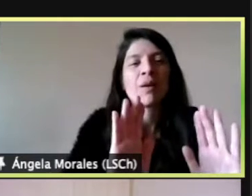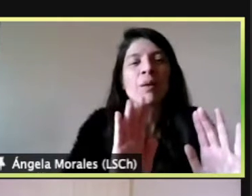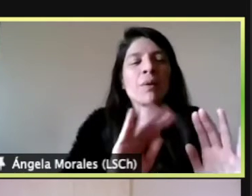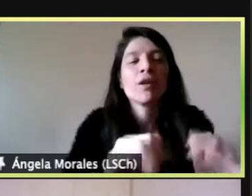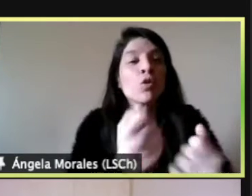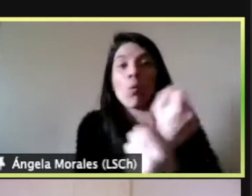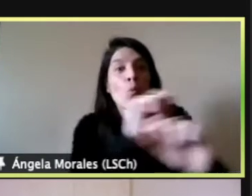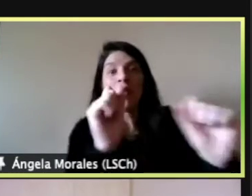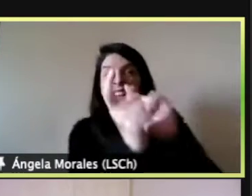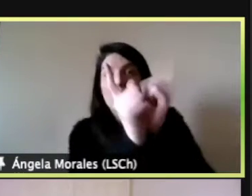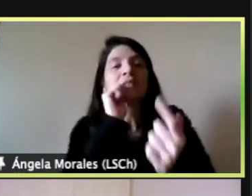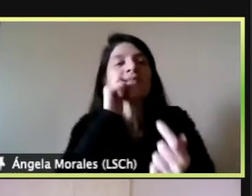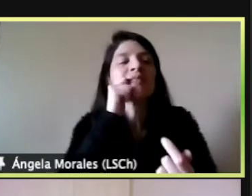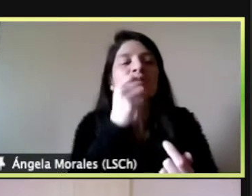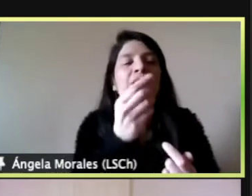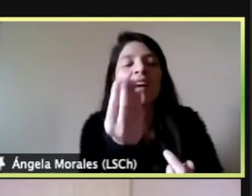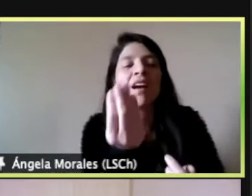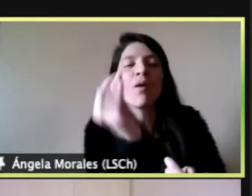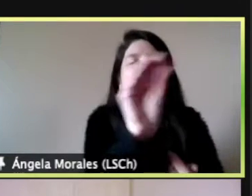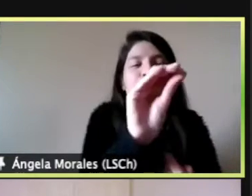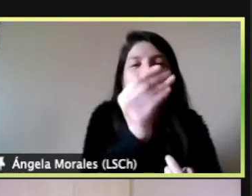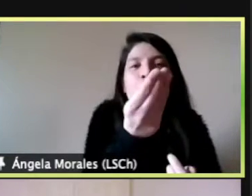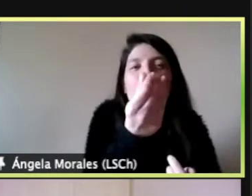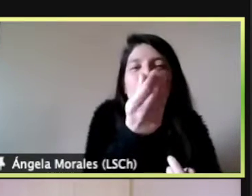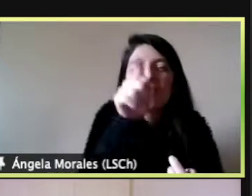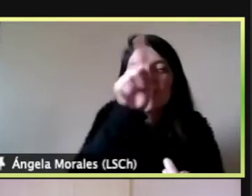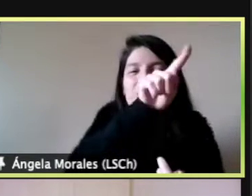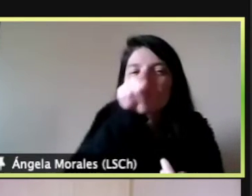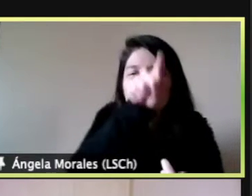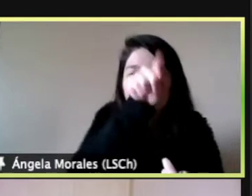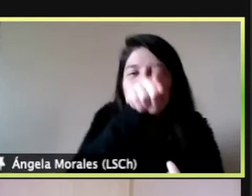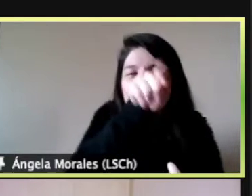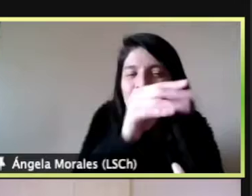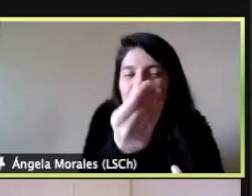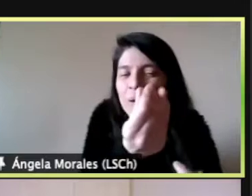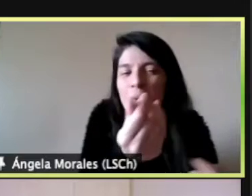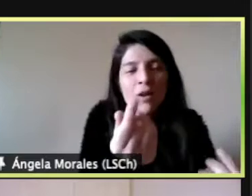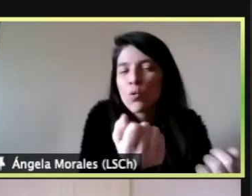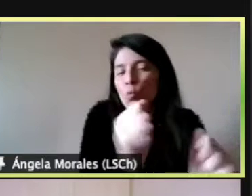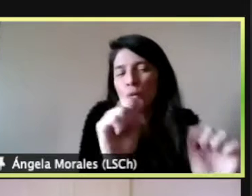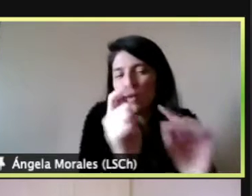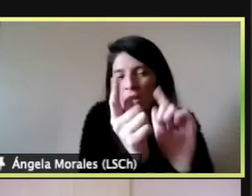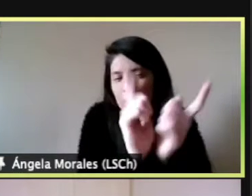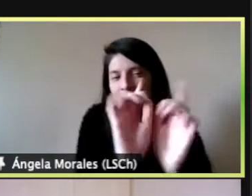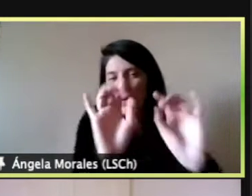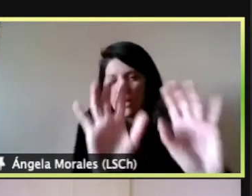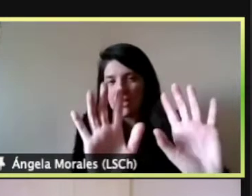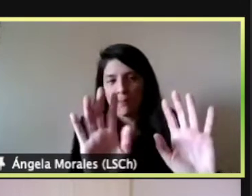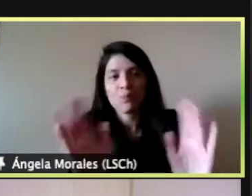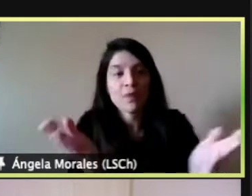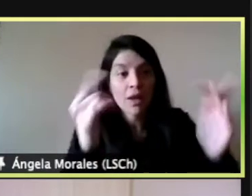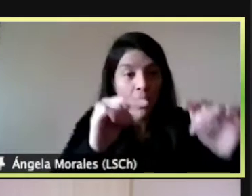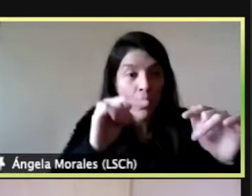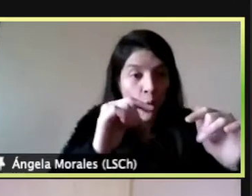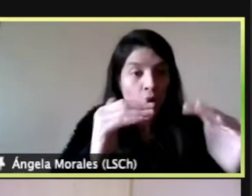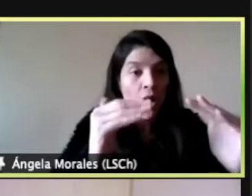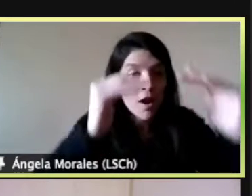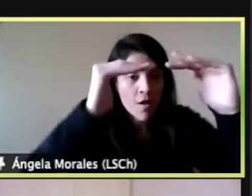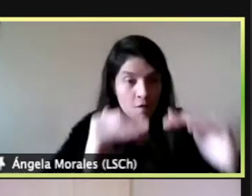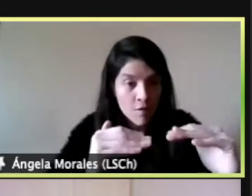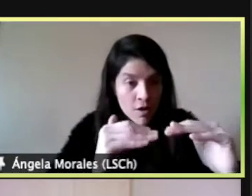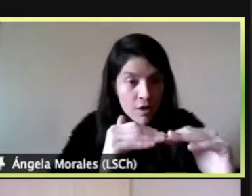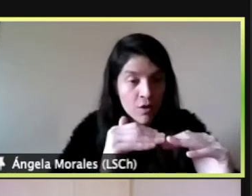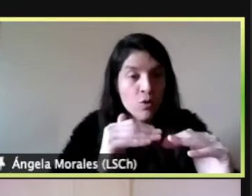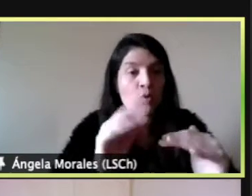cambie. Y ahora lo voy a dejar hacia abajo. Lo voy a copiar y me va a